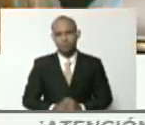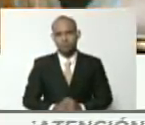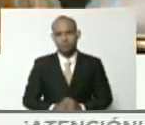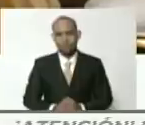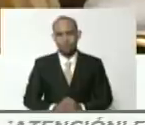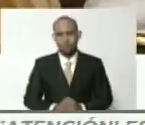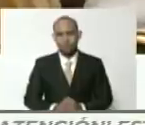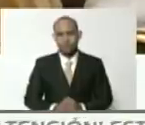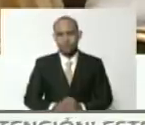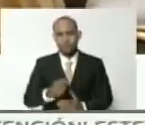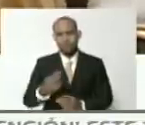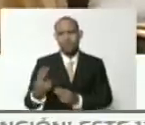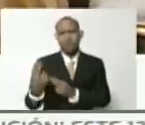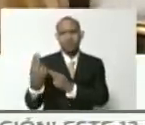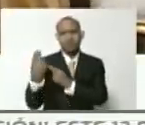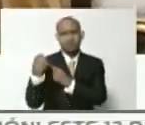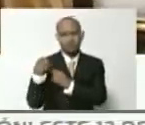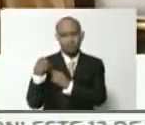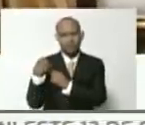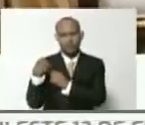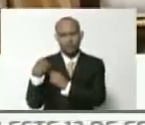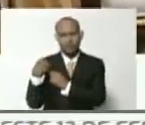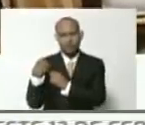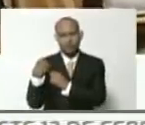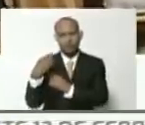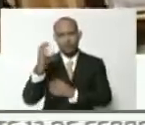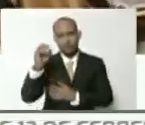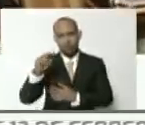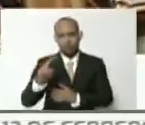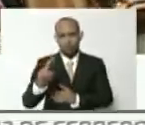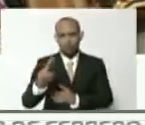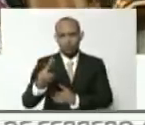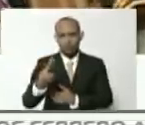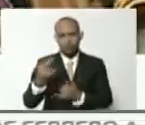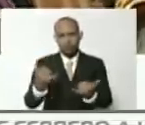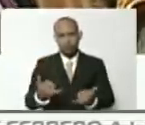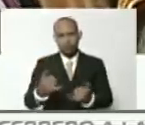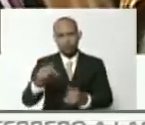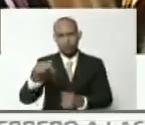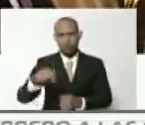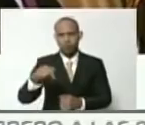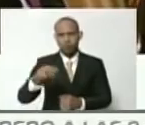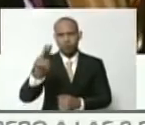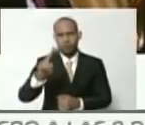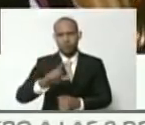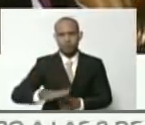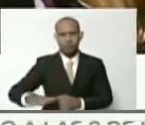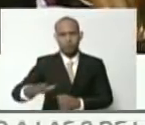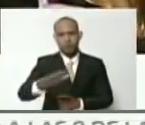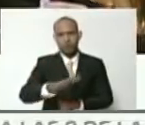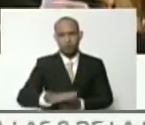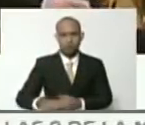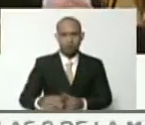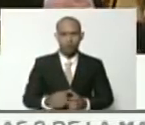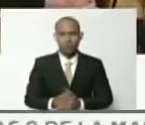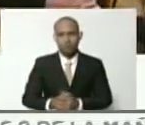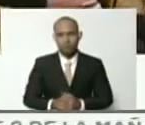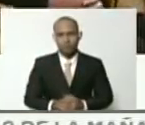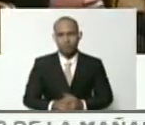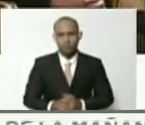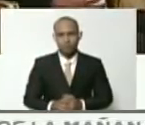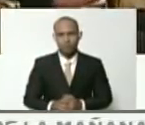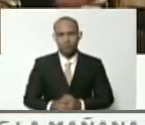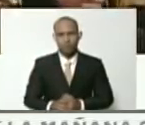que queda encargado de todos los asuntos de la embajada del sistema de Naciones Unidas en